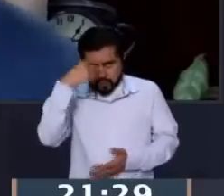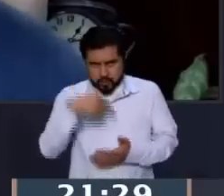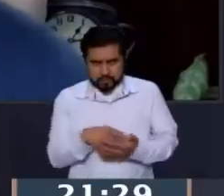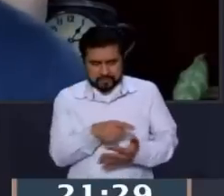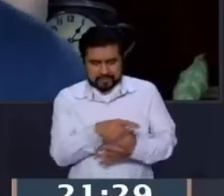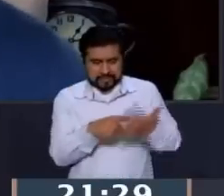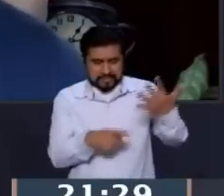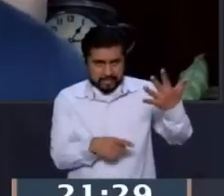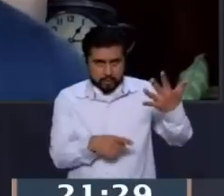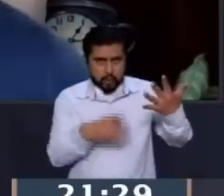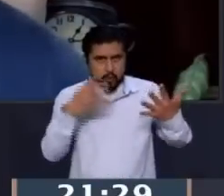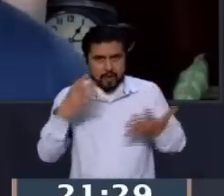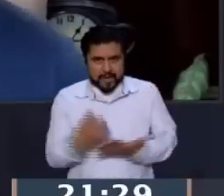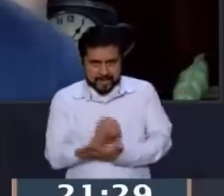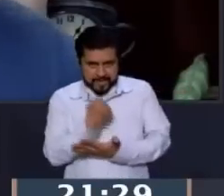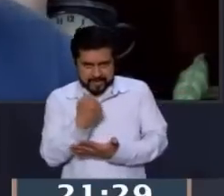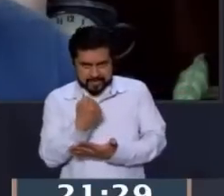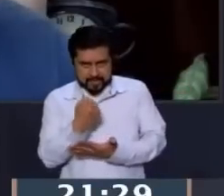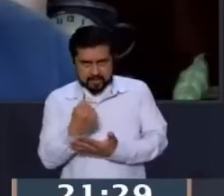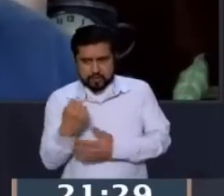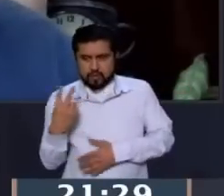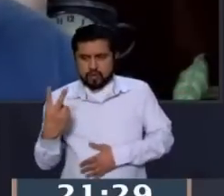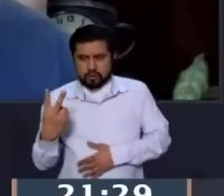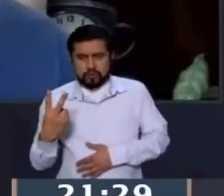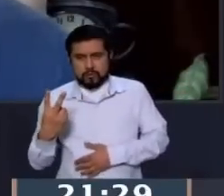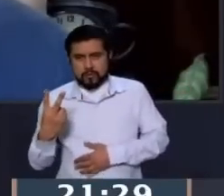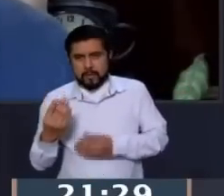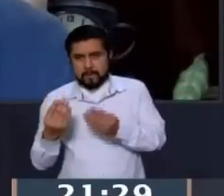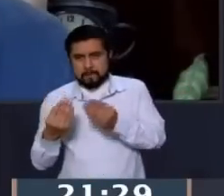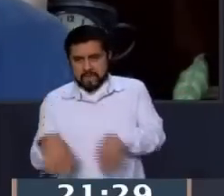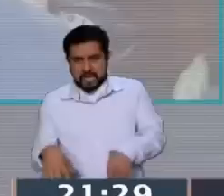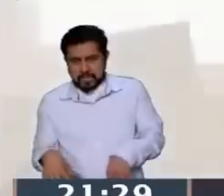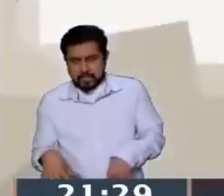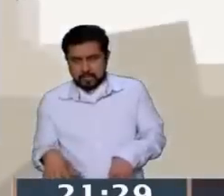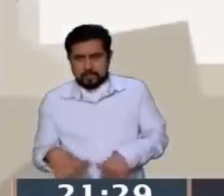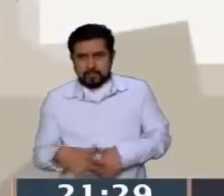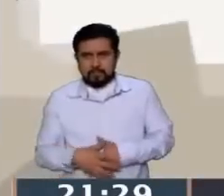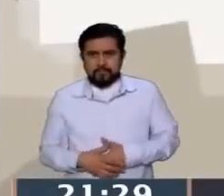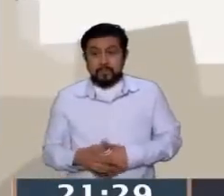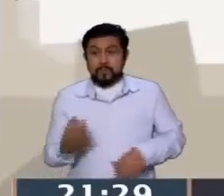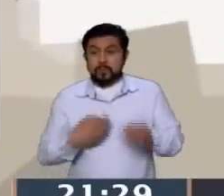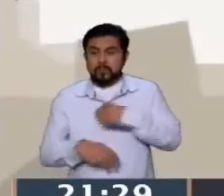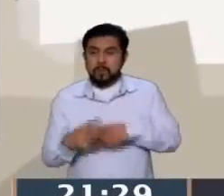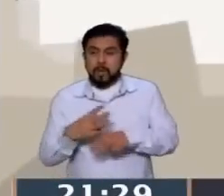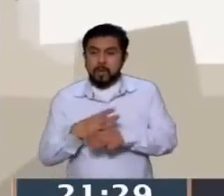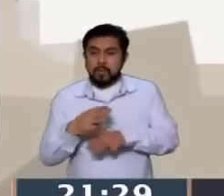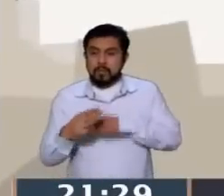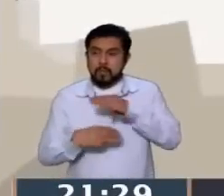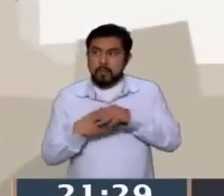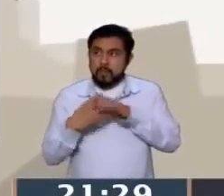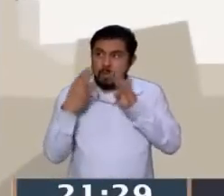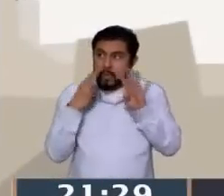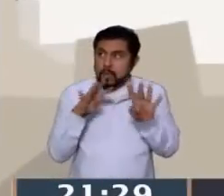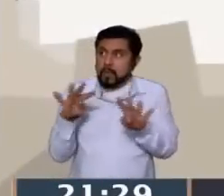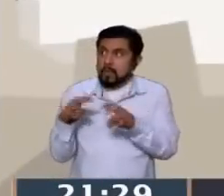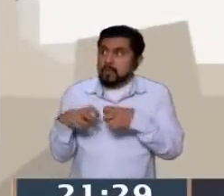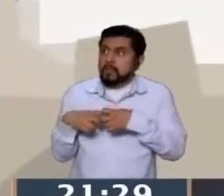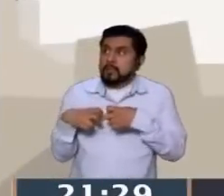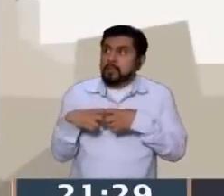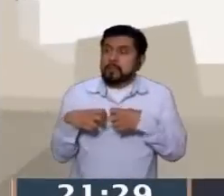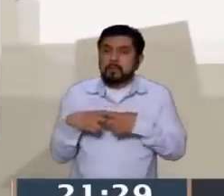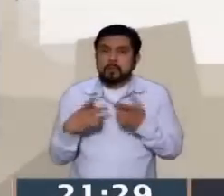perdedor bueno dos grandes perdedores y pues el mundo en vilo en el sentido de que prácticamente